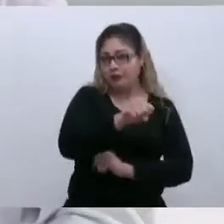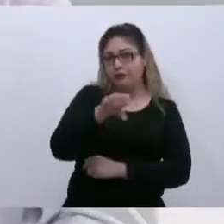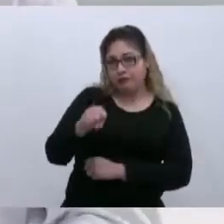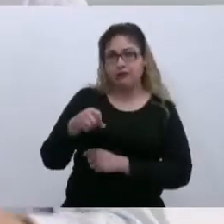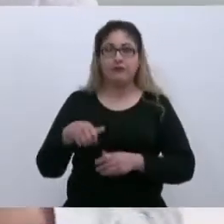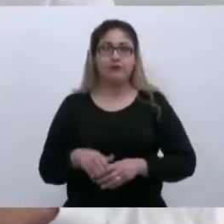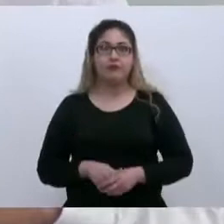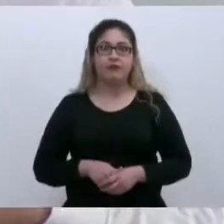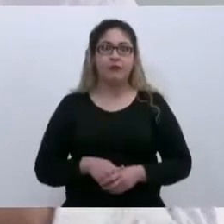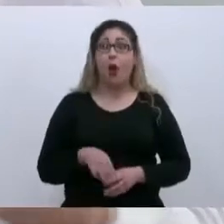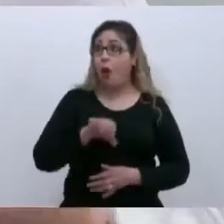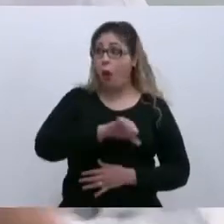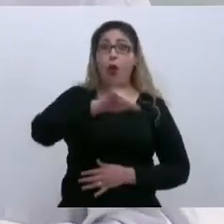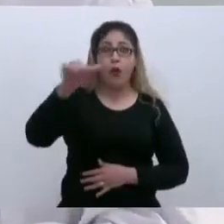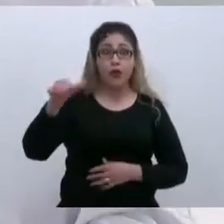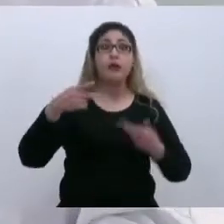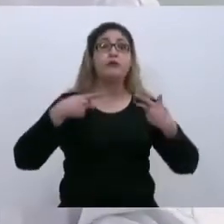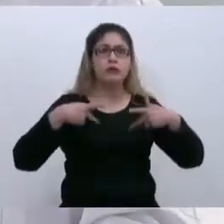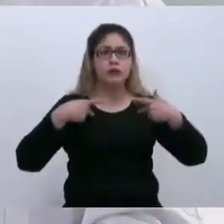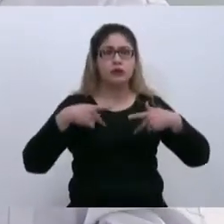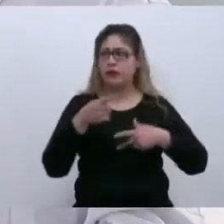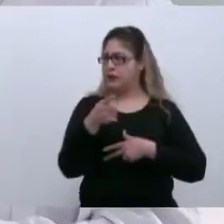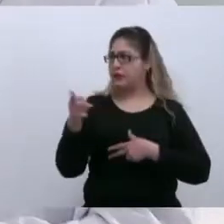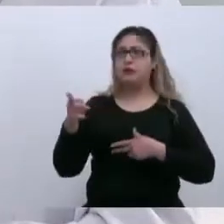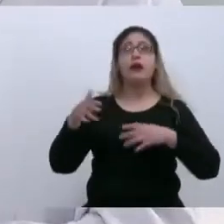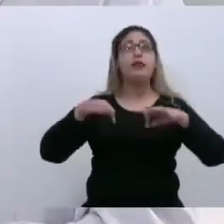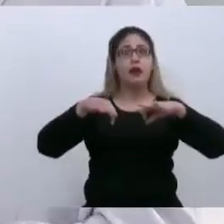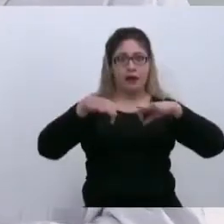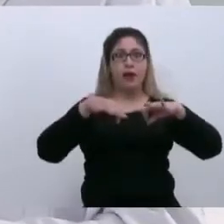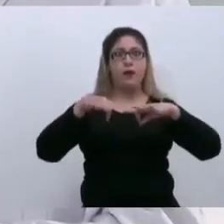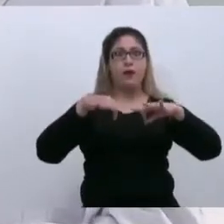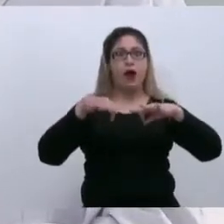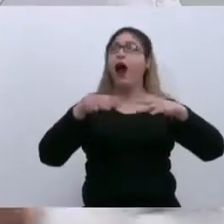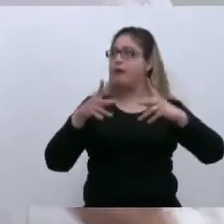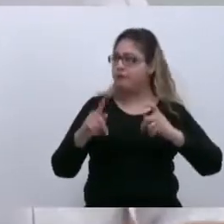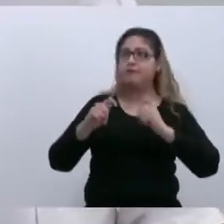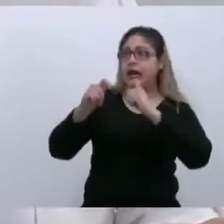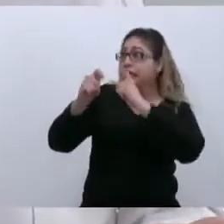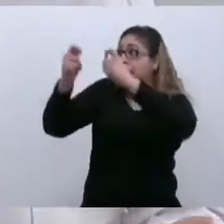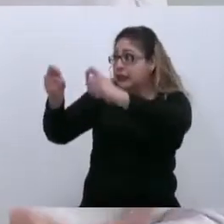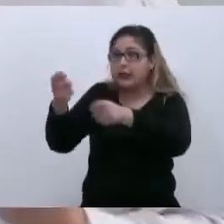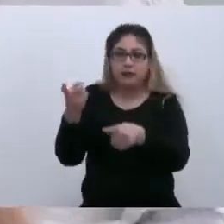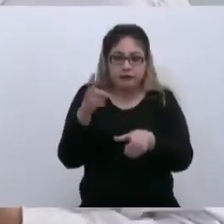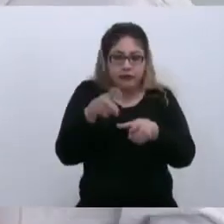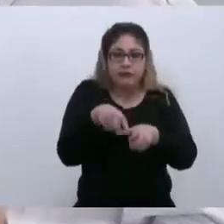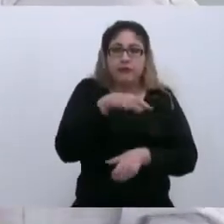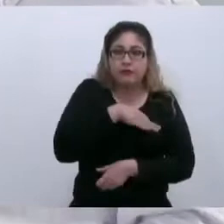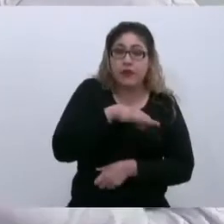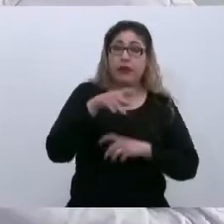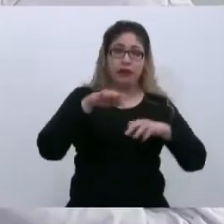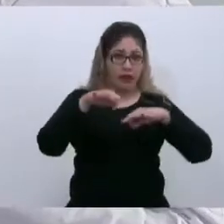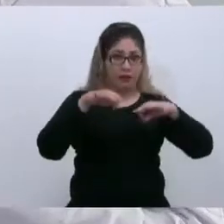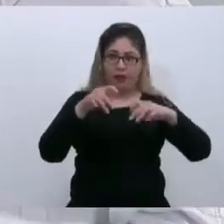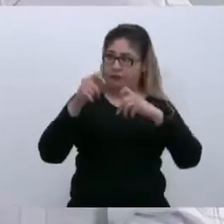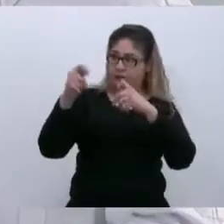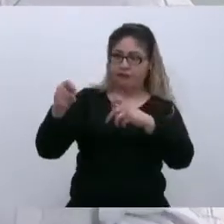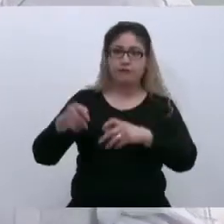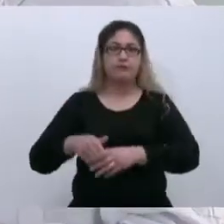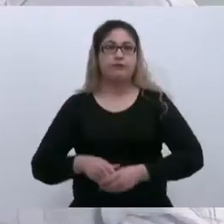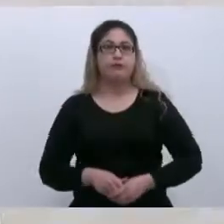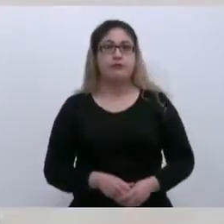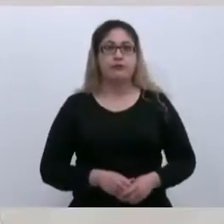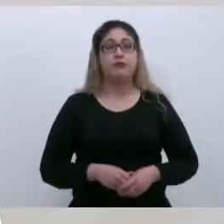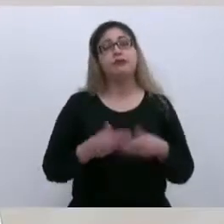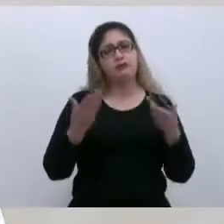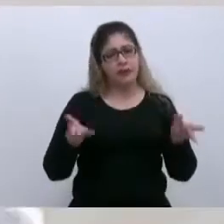parte de especialistas y todos los equipos en un modelo universal. El presidente lo ha dicho y nos lo ha